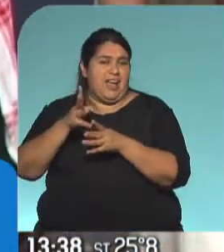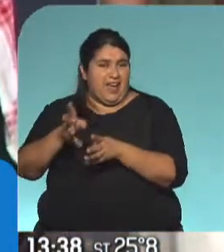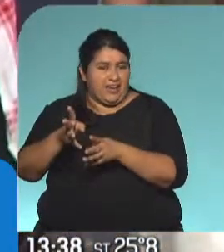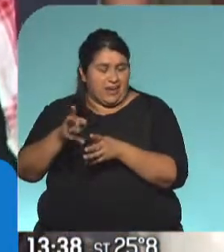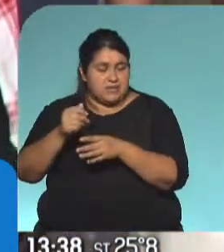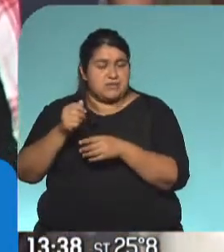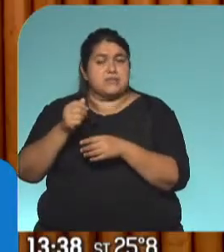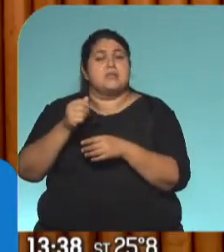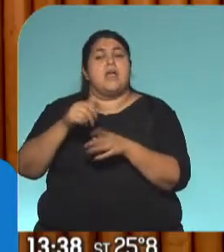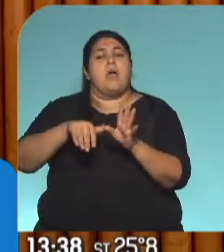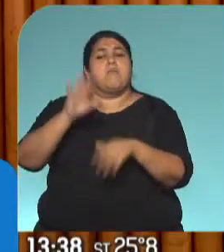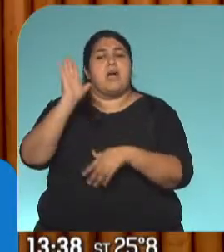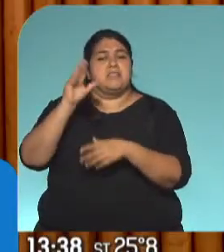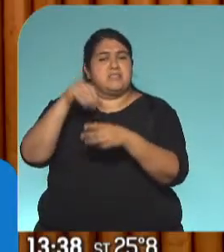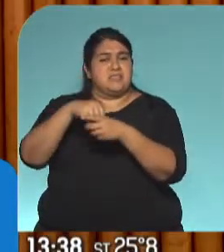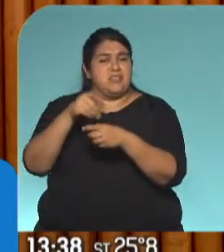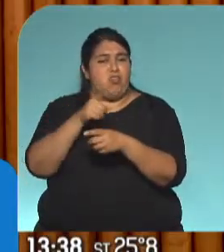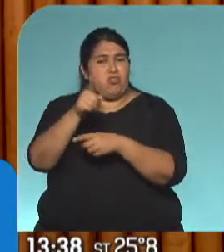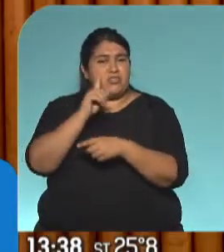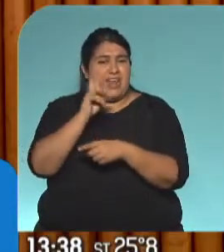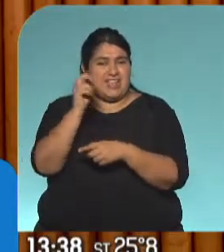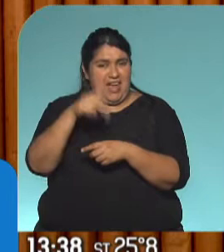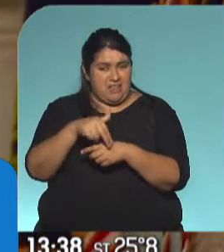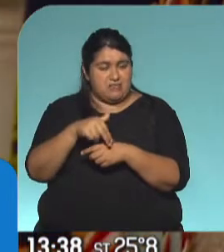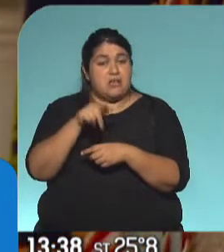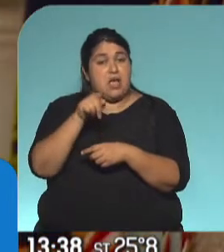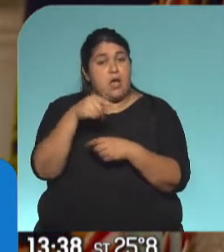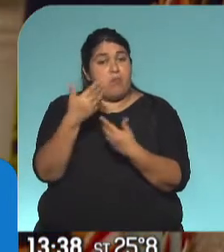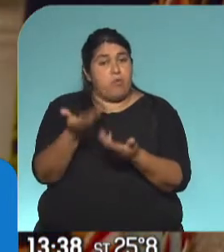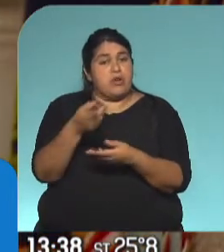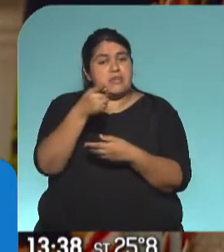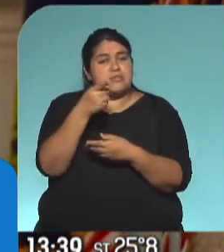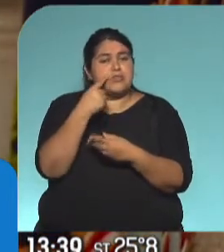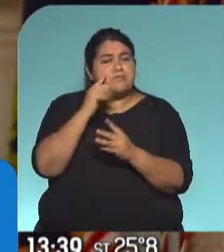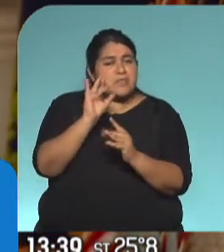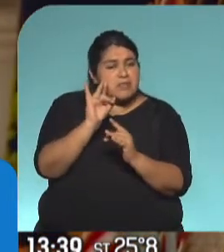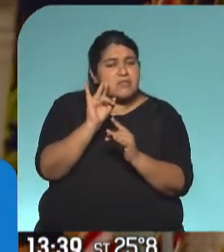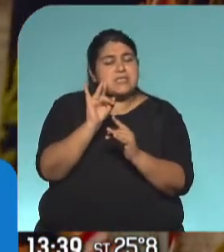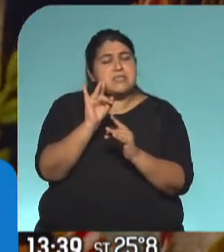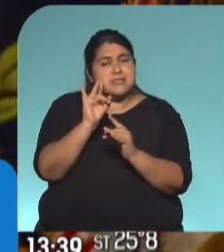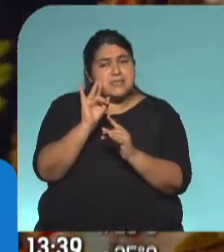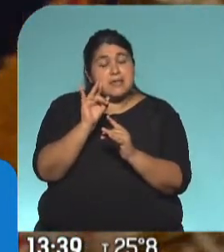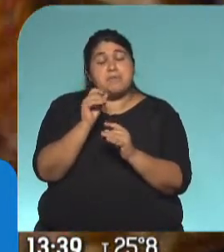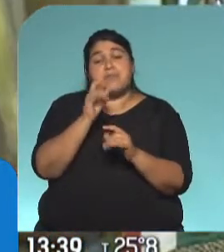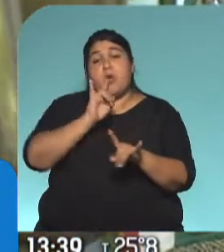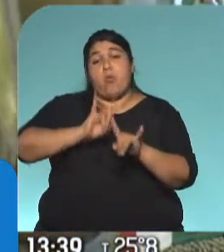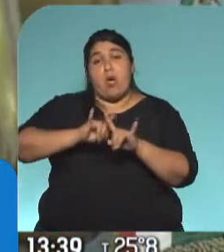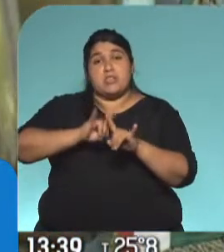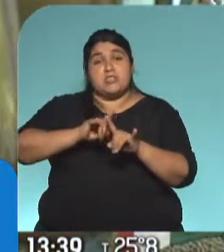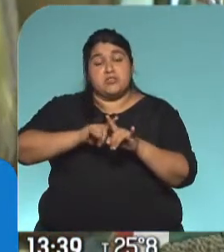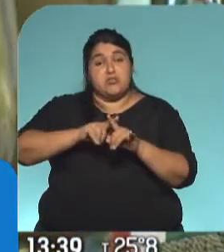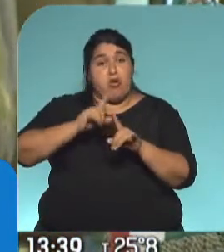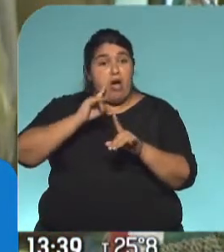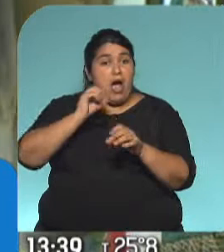su archienemigo regional, Irán. Por eso, aunque es improbable que Washington sancione directamente a Bin